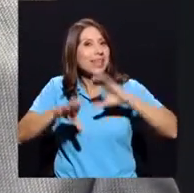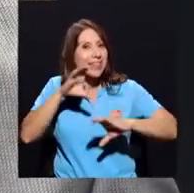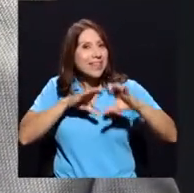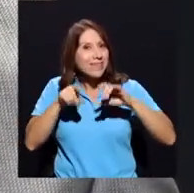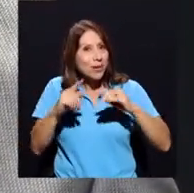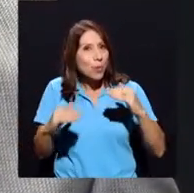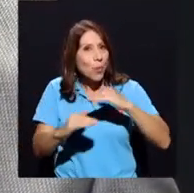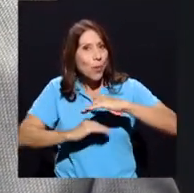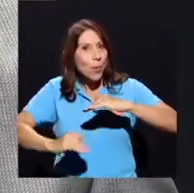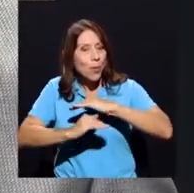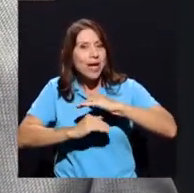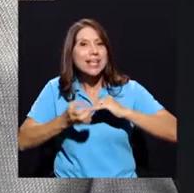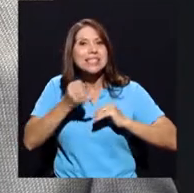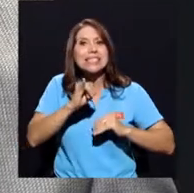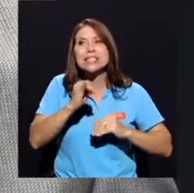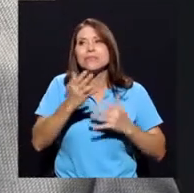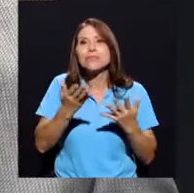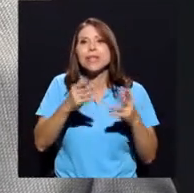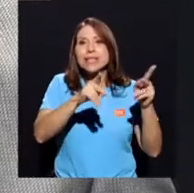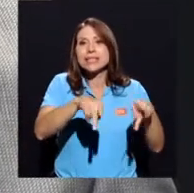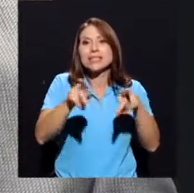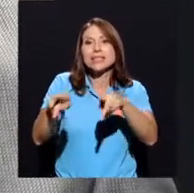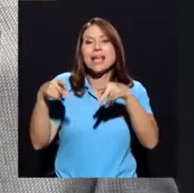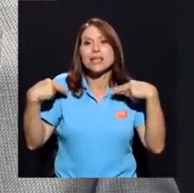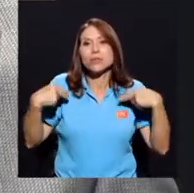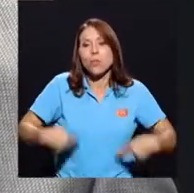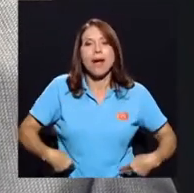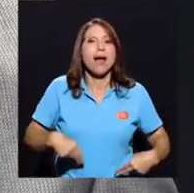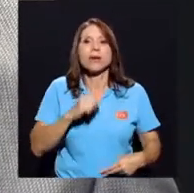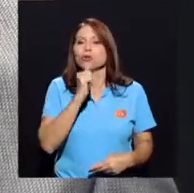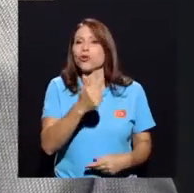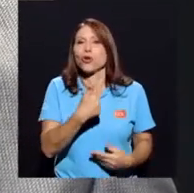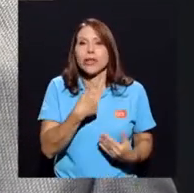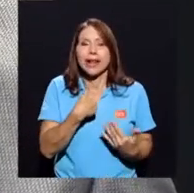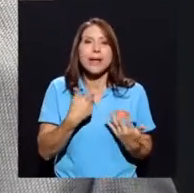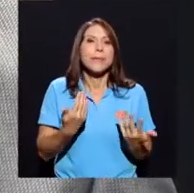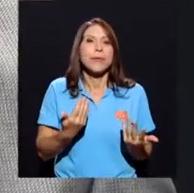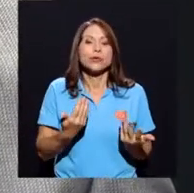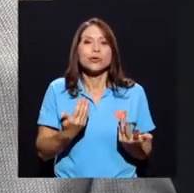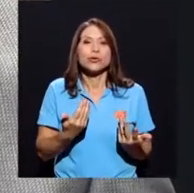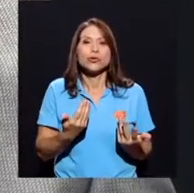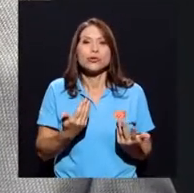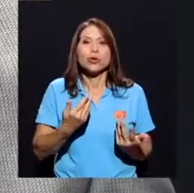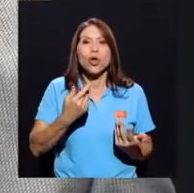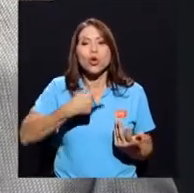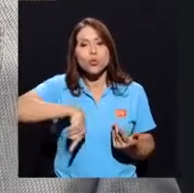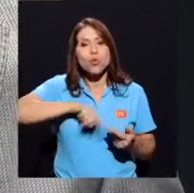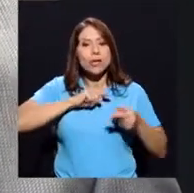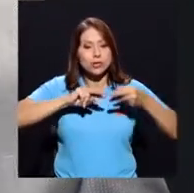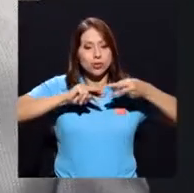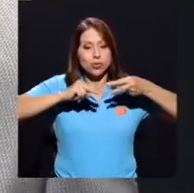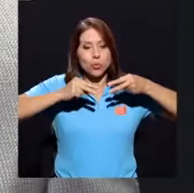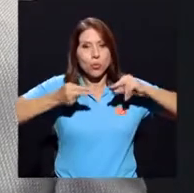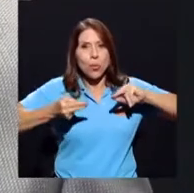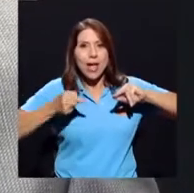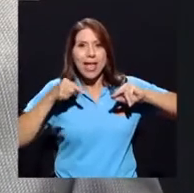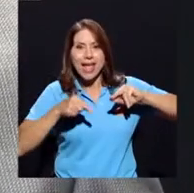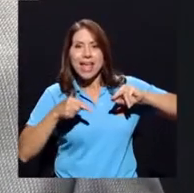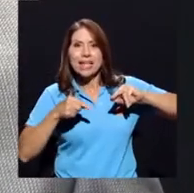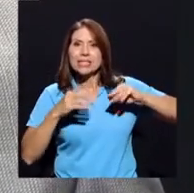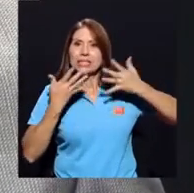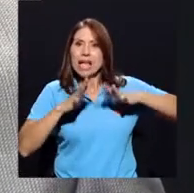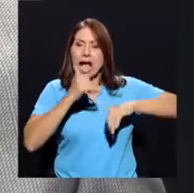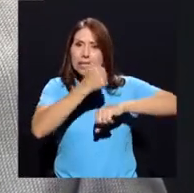puede que los seres humanos no tenemos nuestro nuestro código genético tan predeterminadas